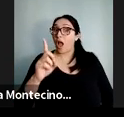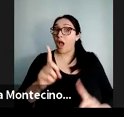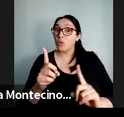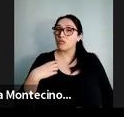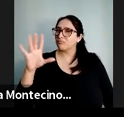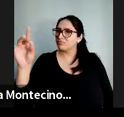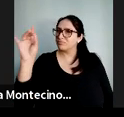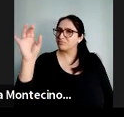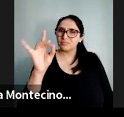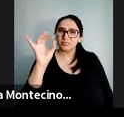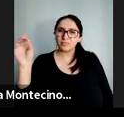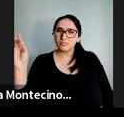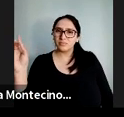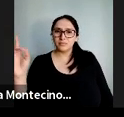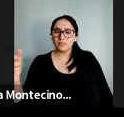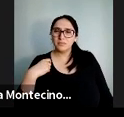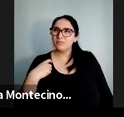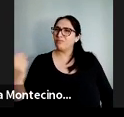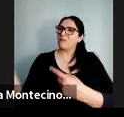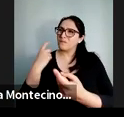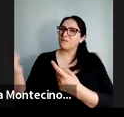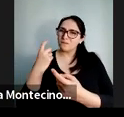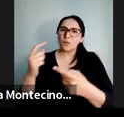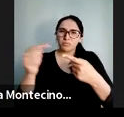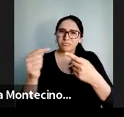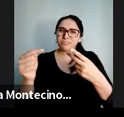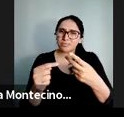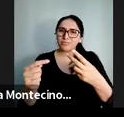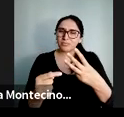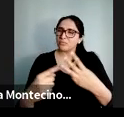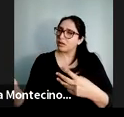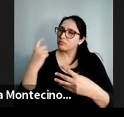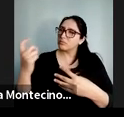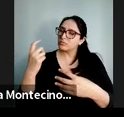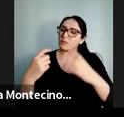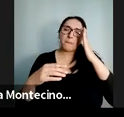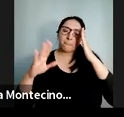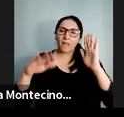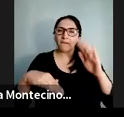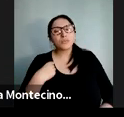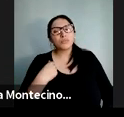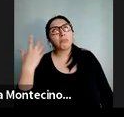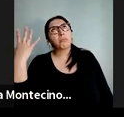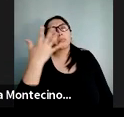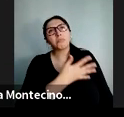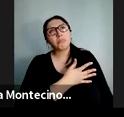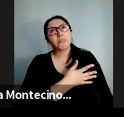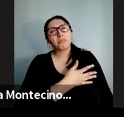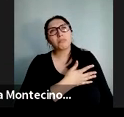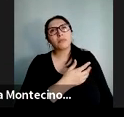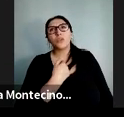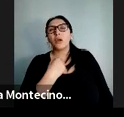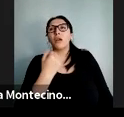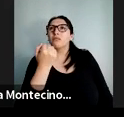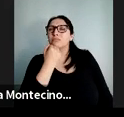que comentaban en cada columna que sacaba. Y en un principio no me daba ni cuenta y de repente eran las 12 de